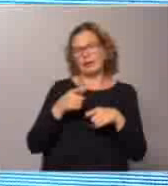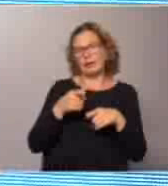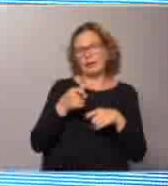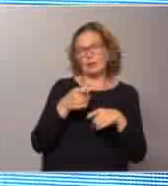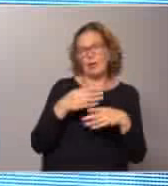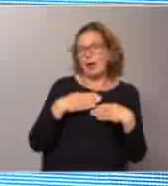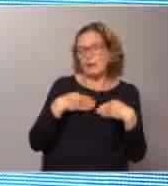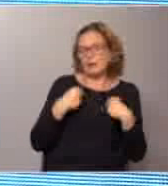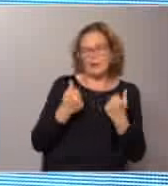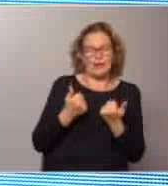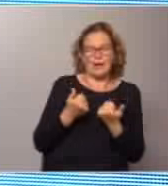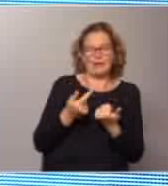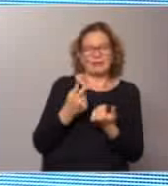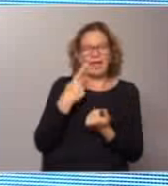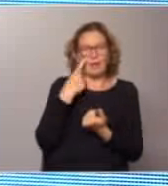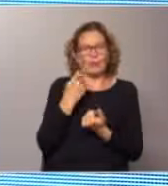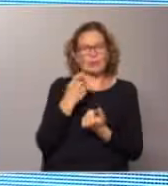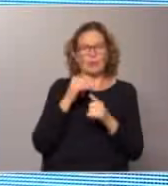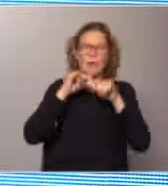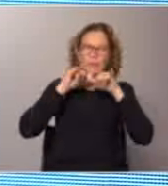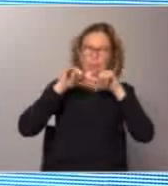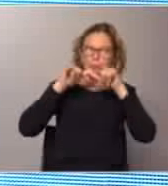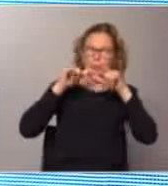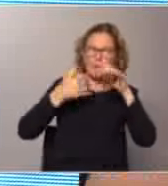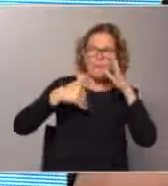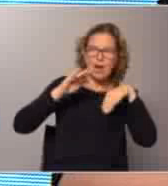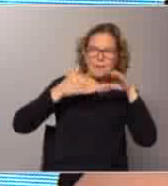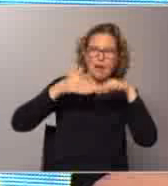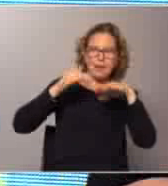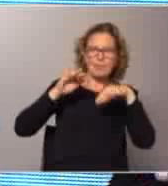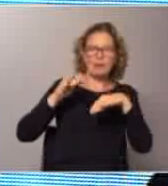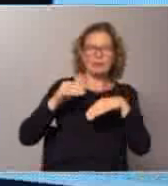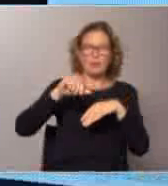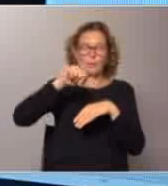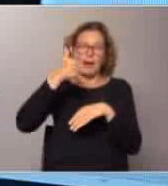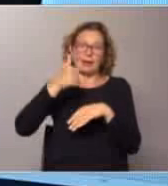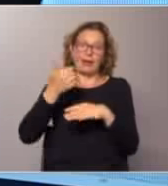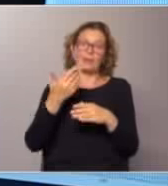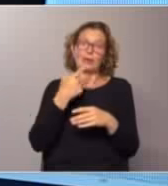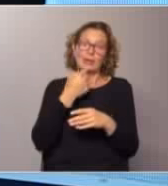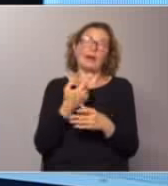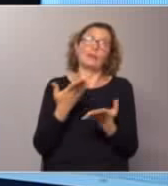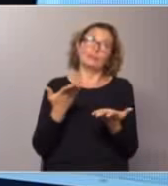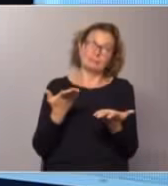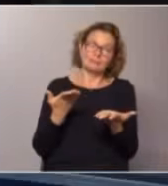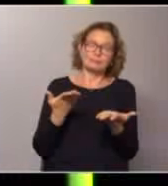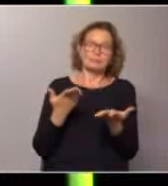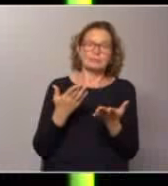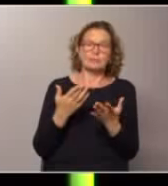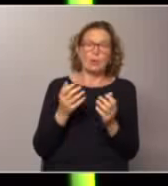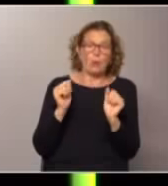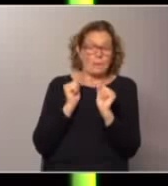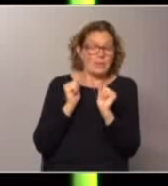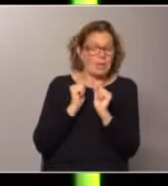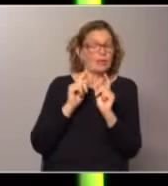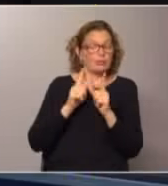apelan a lo emocional moral son los que tienen más propagación más premio el miedo